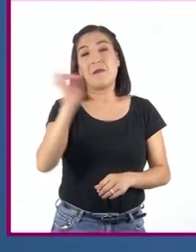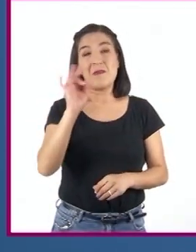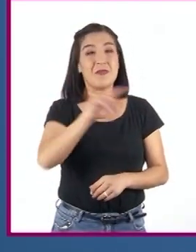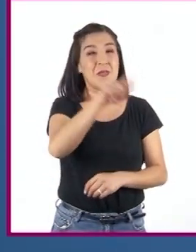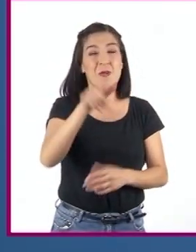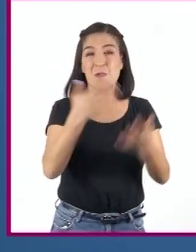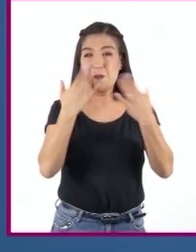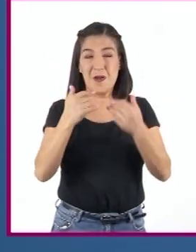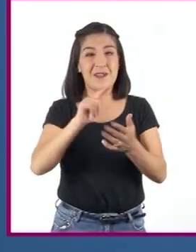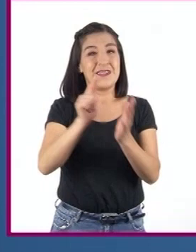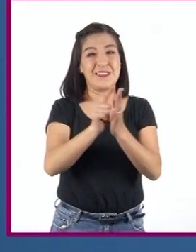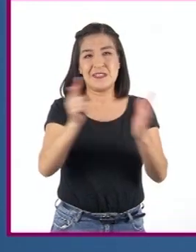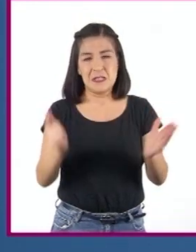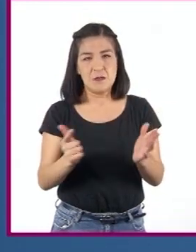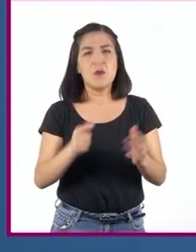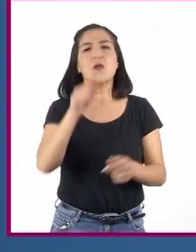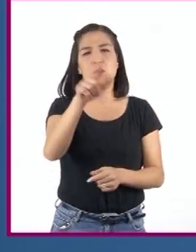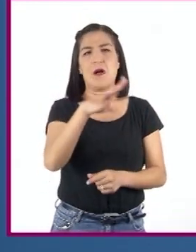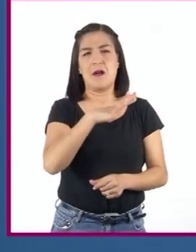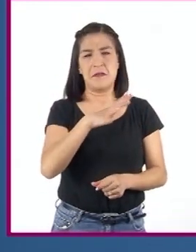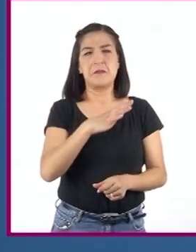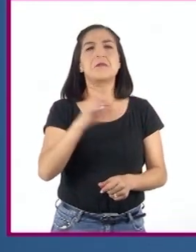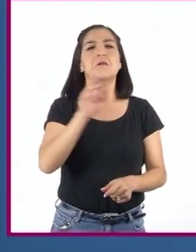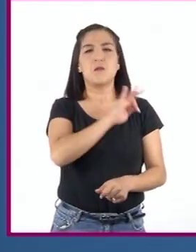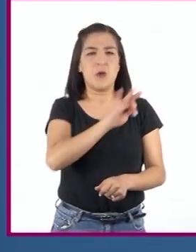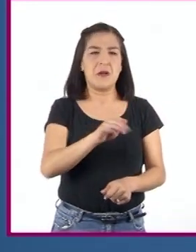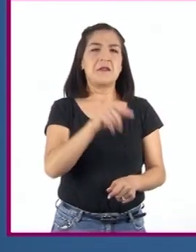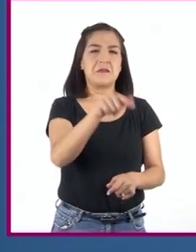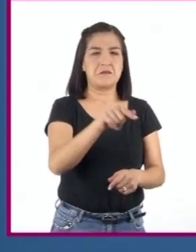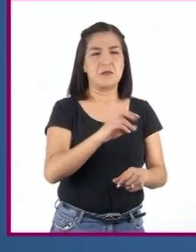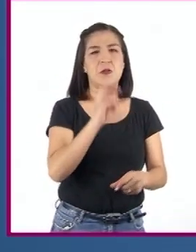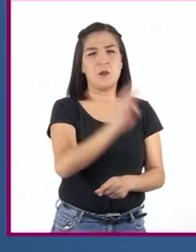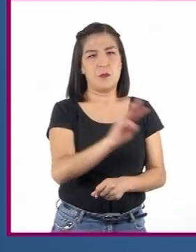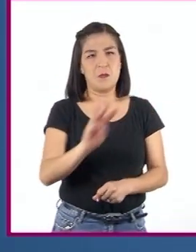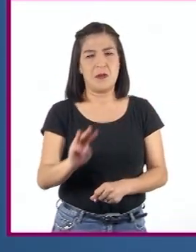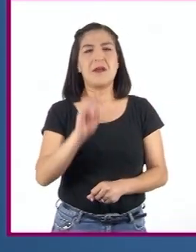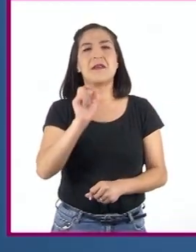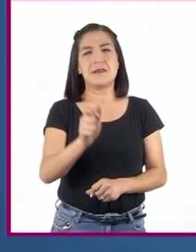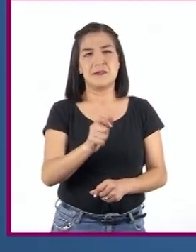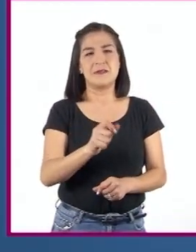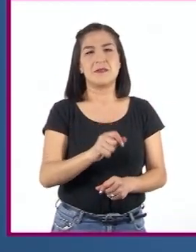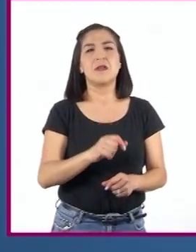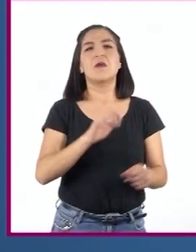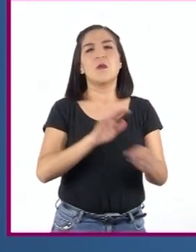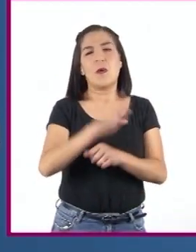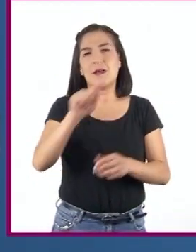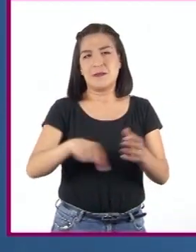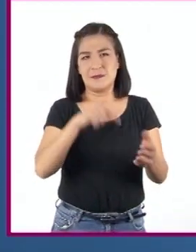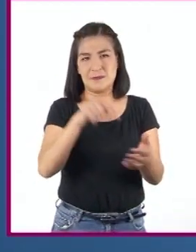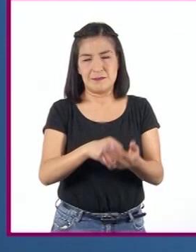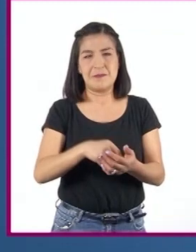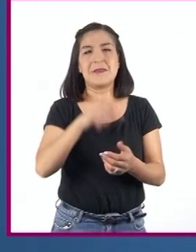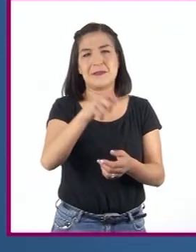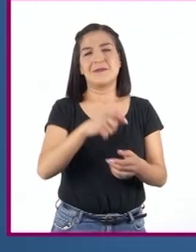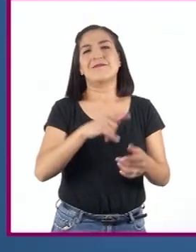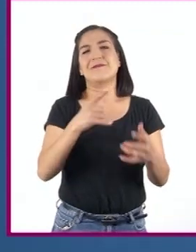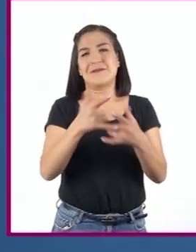no cuenten con el libro, tienen la opción de consultarlo a través de la página de la Comisión Nacional de Libros de Texto